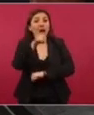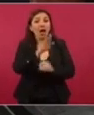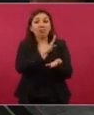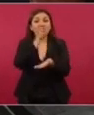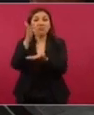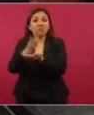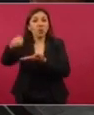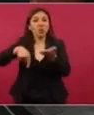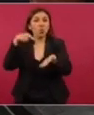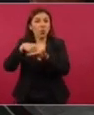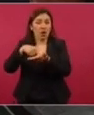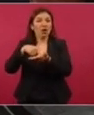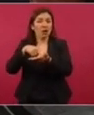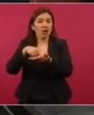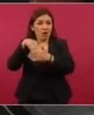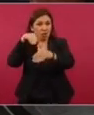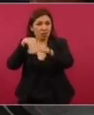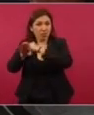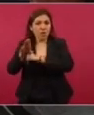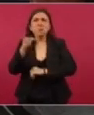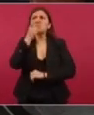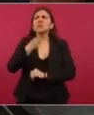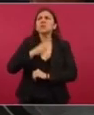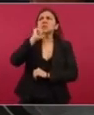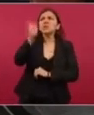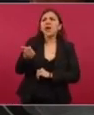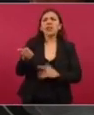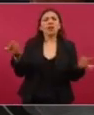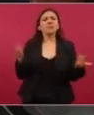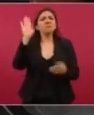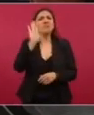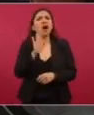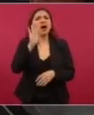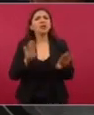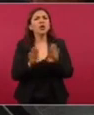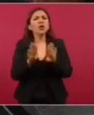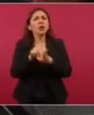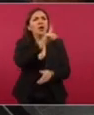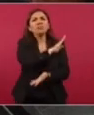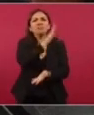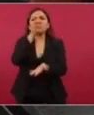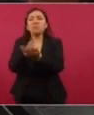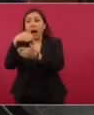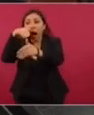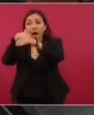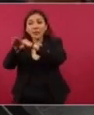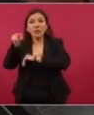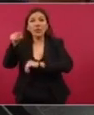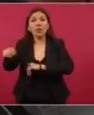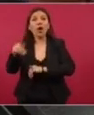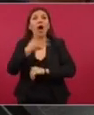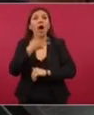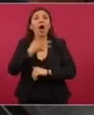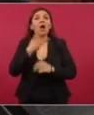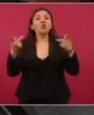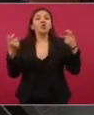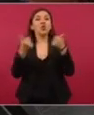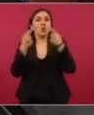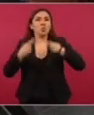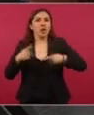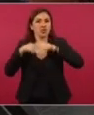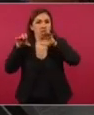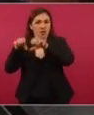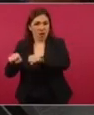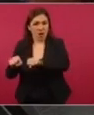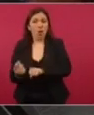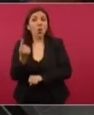pues estaba, pues no me dice nada ni nada, pues ahí cuenta que llegaron y ahí adentro pues estaba un carro con detenidos. Uno de